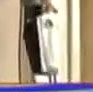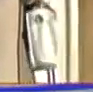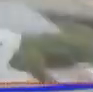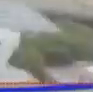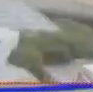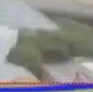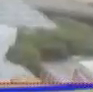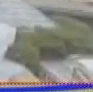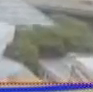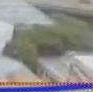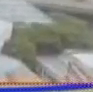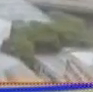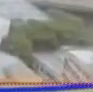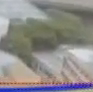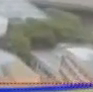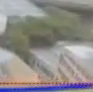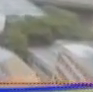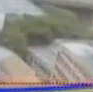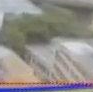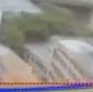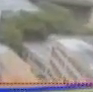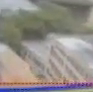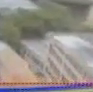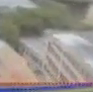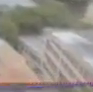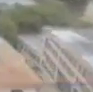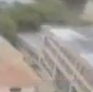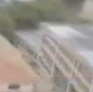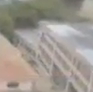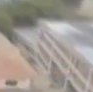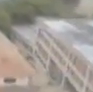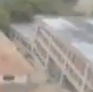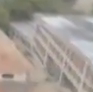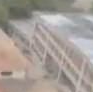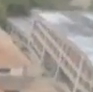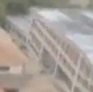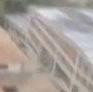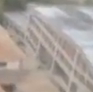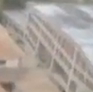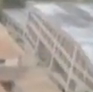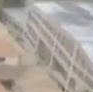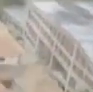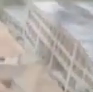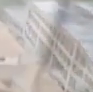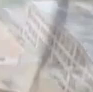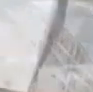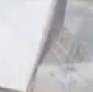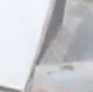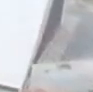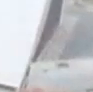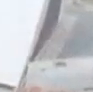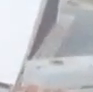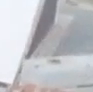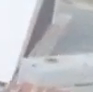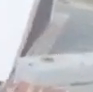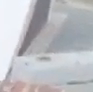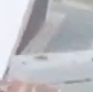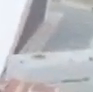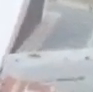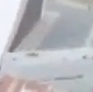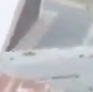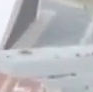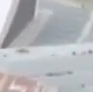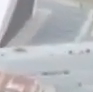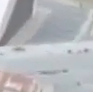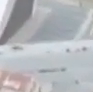Carmen Meléndez Riva, vicepresidenta sectorial de Seguridad Ciudadana y Paz y ministra del Poder Popular para Relaciones Interiores,